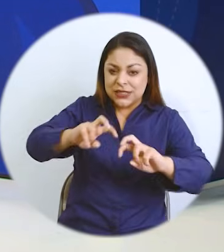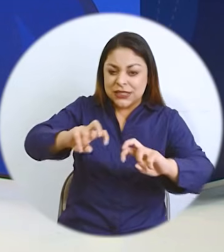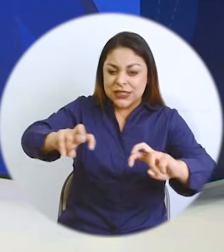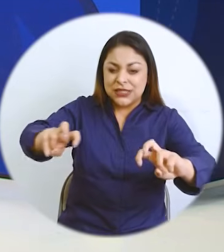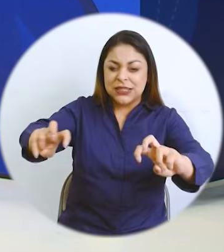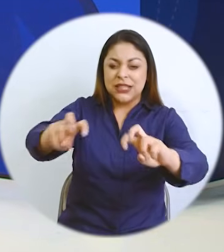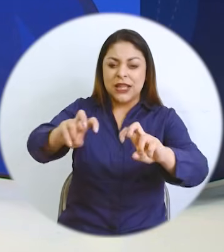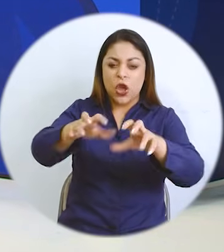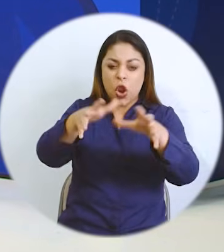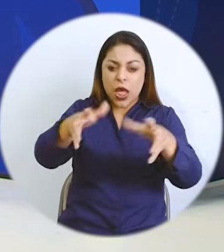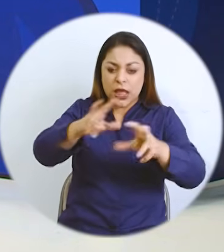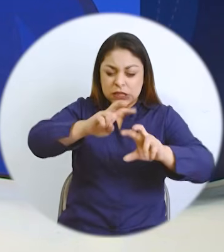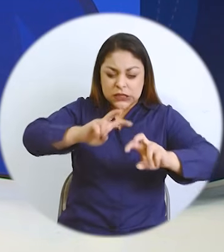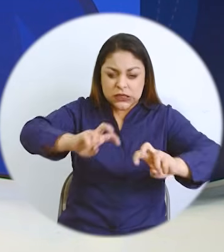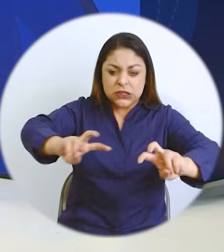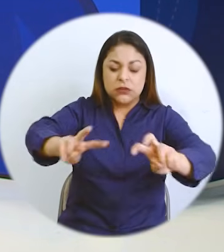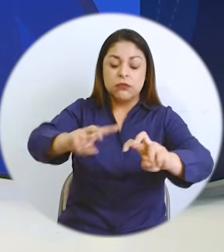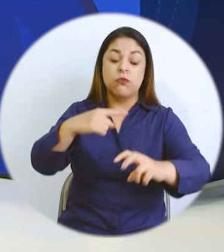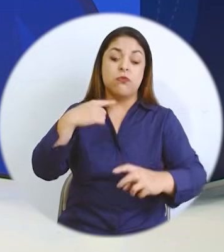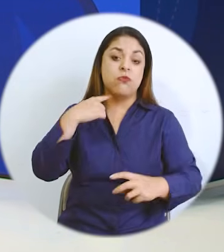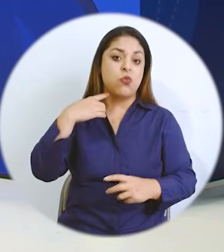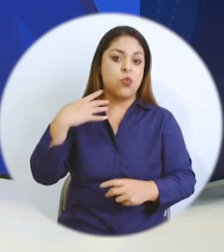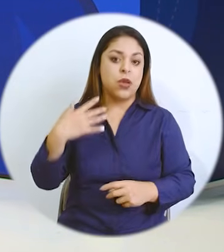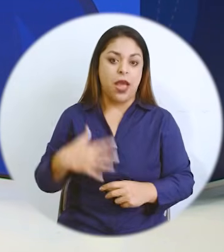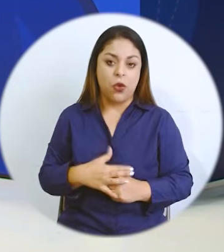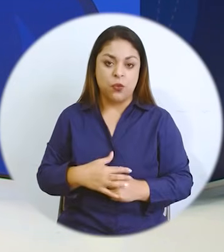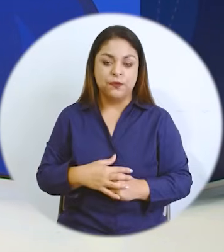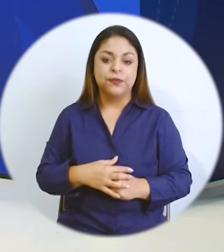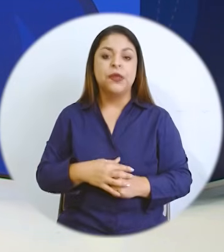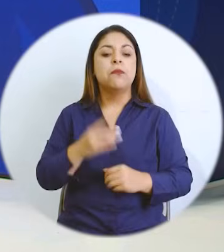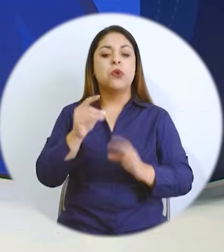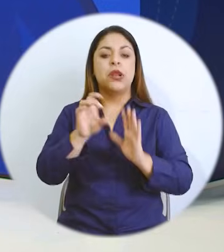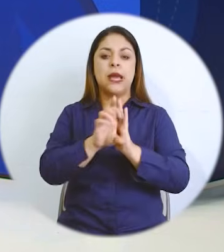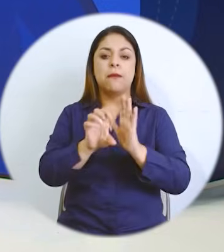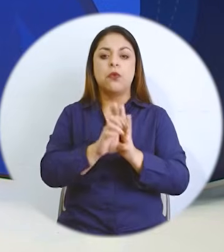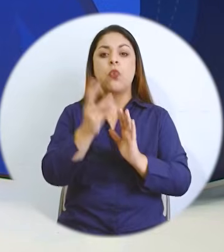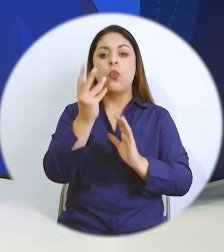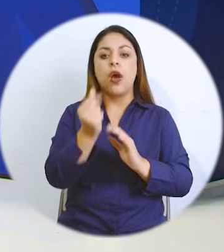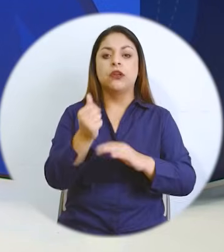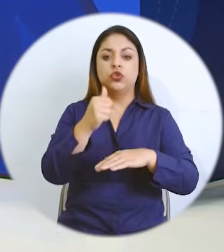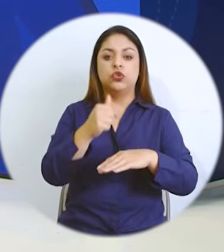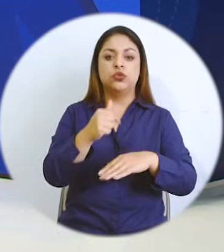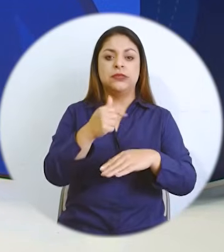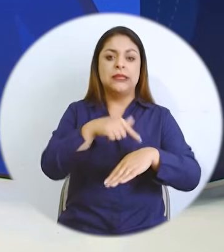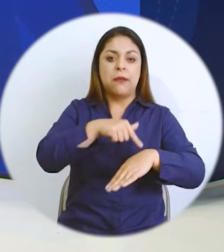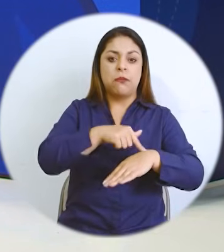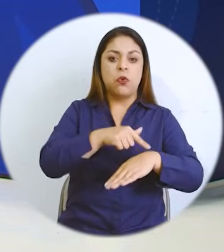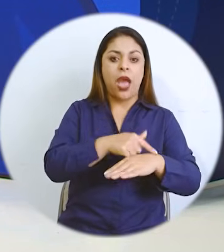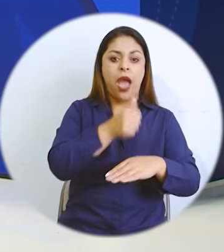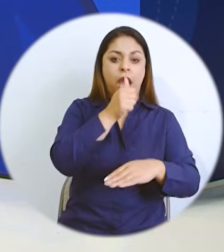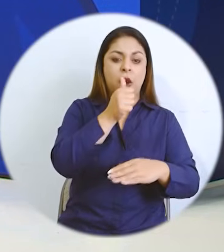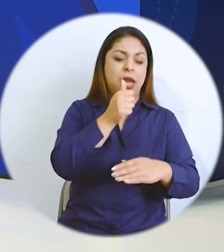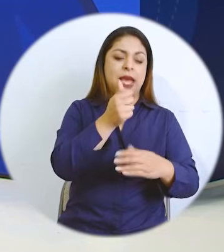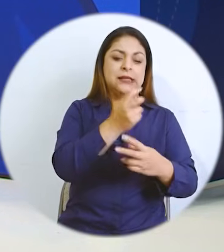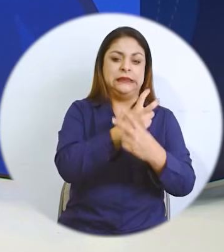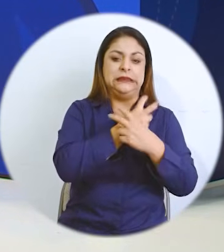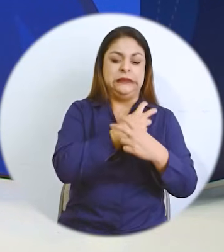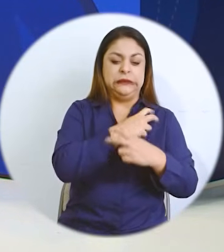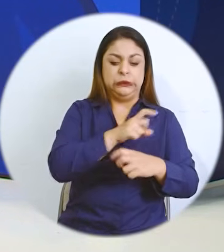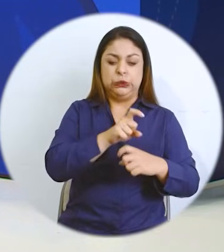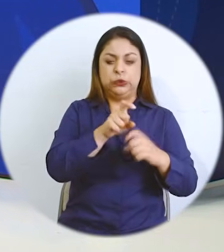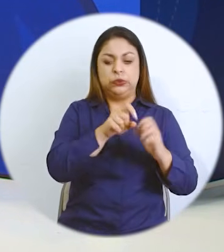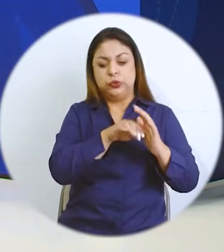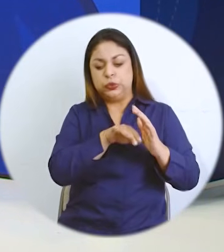hidrogeológico es sumamente caro, que es donde nos damos cuenta, ¿verdad?, esos contaminantes, más o menos cuánto tiempo van a durar en llegar y contaminar